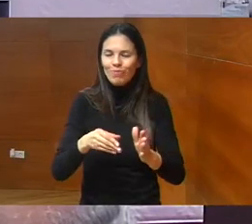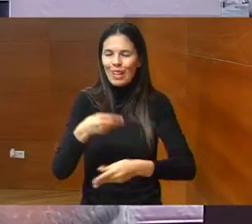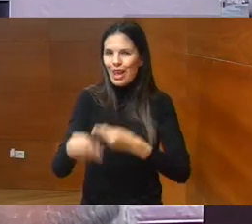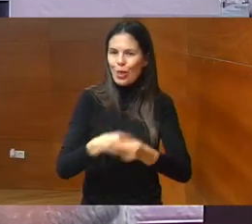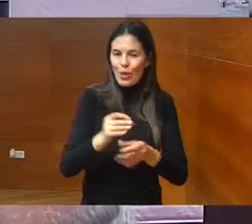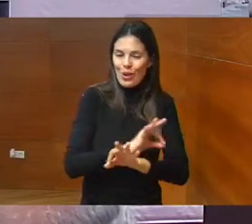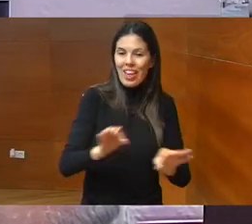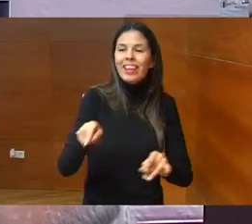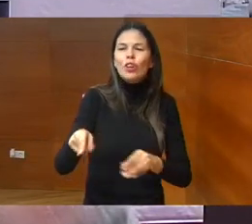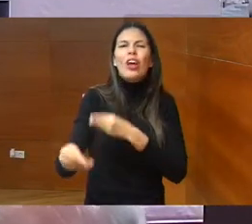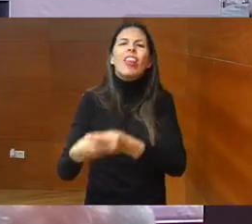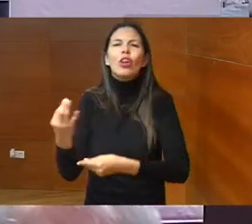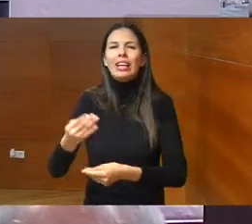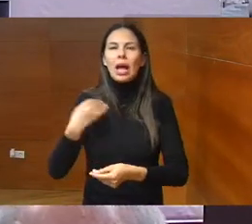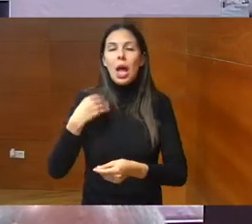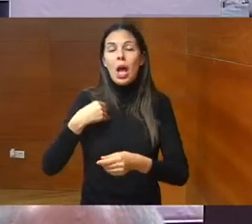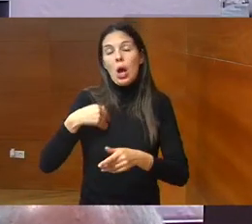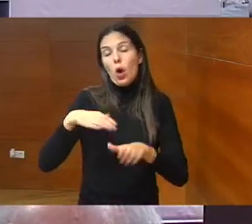Board